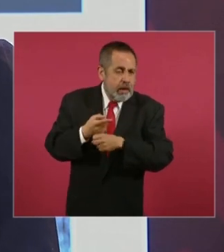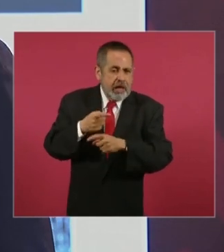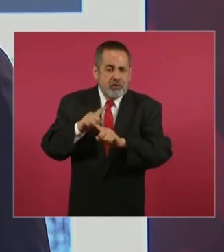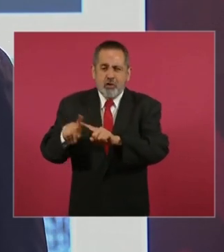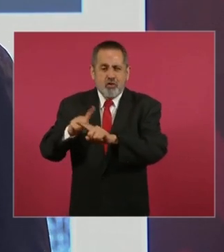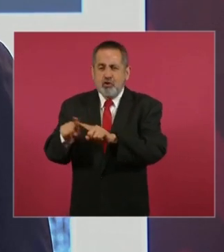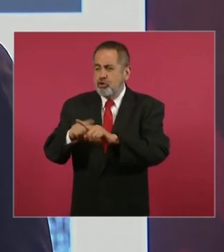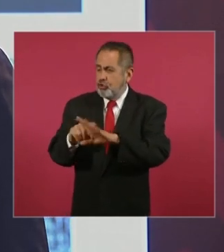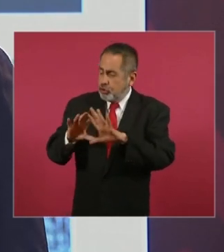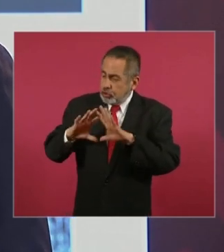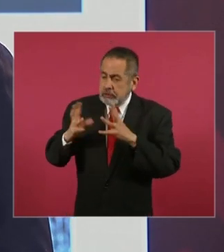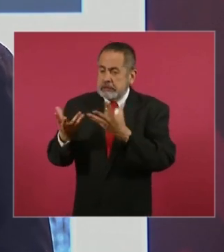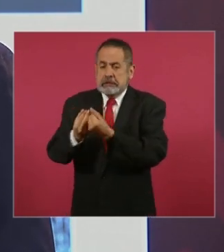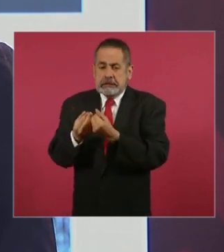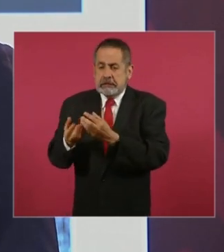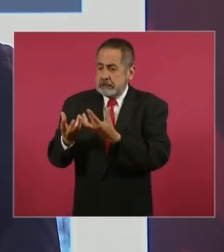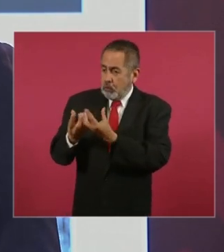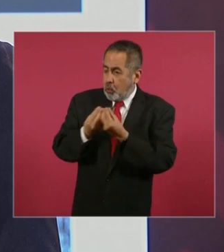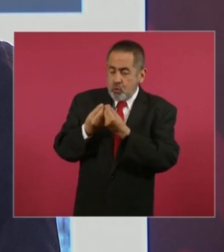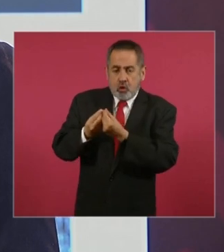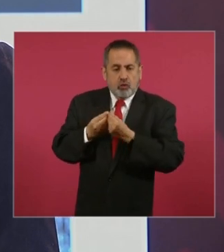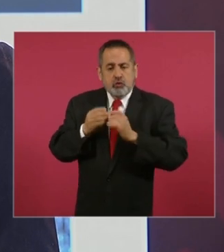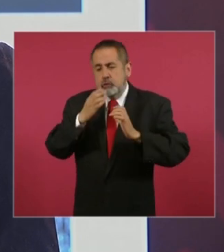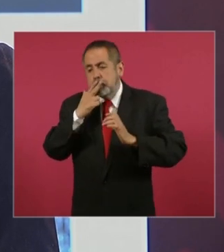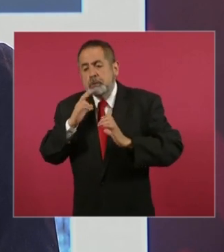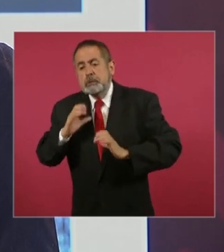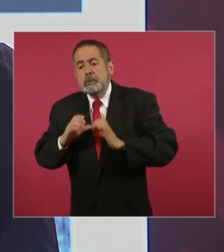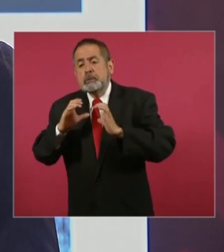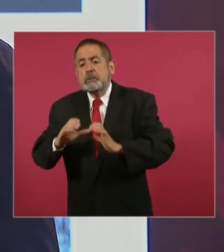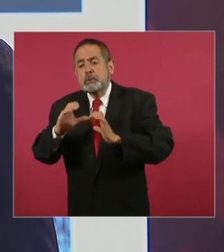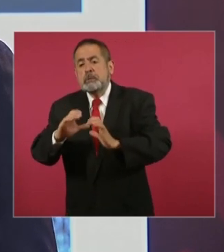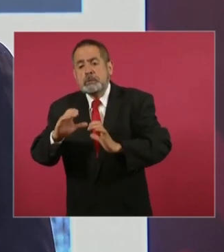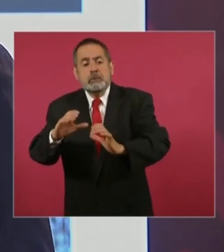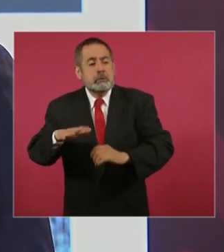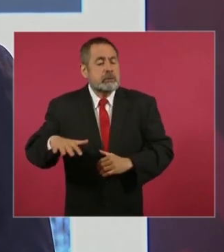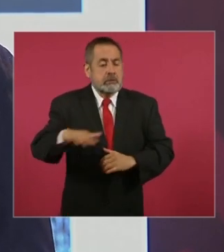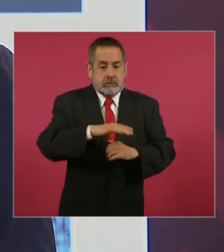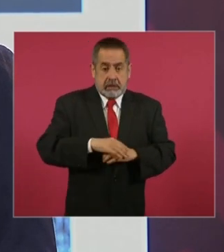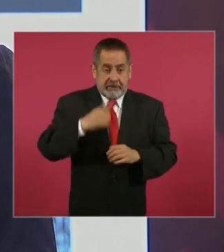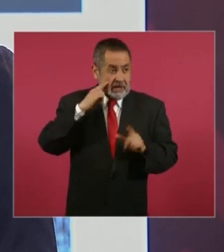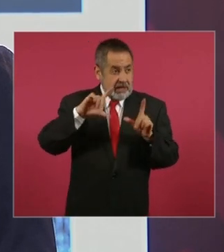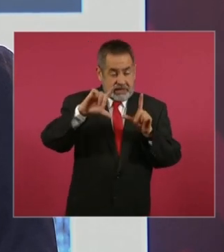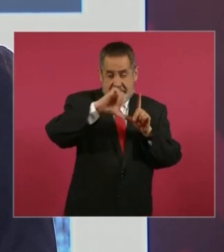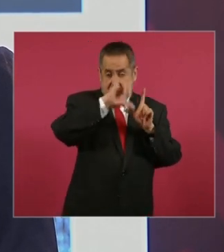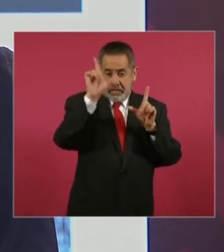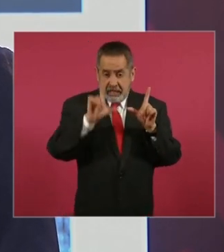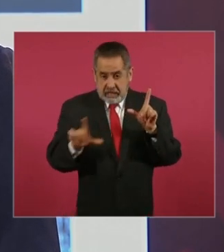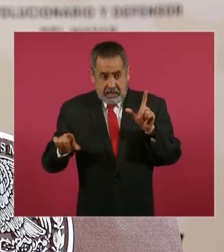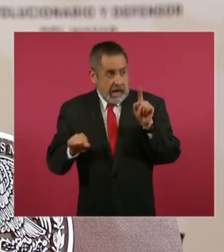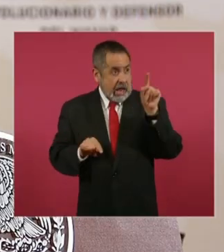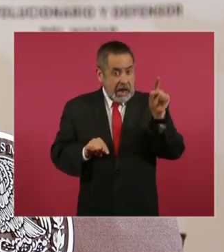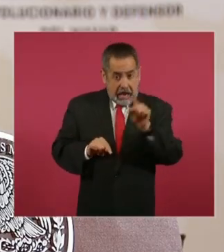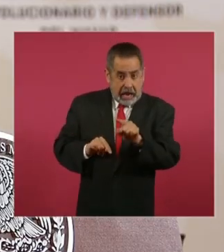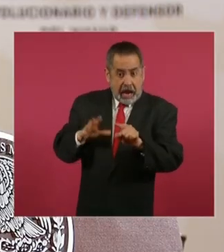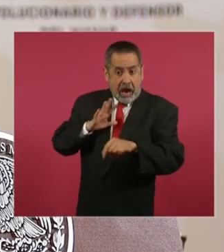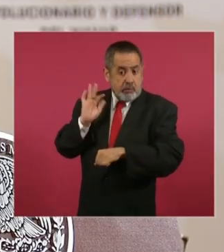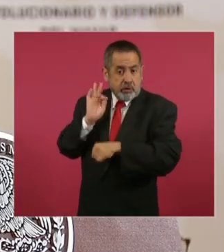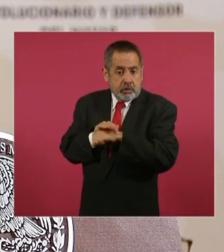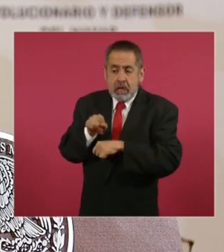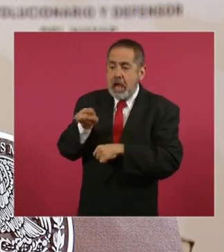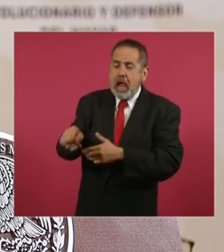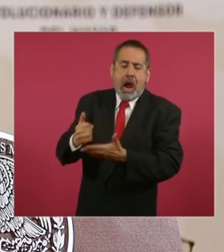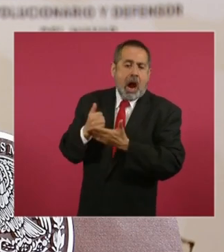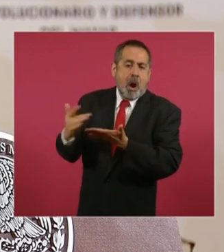que participan en las labores de conservación. Nosotros nos repartimos en todo el territorio nacional en donde hay un esquema de protección y ellos son los que